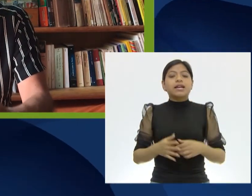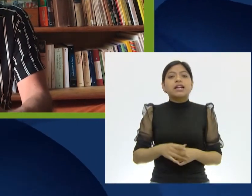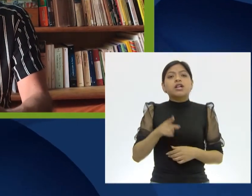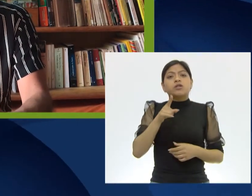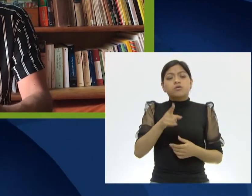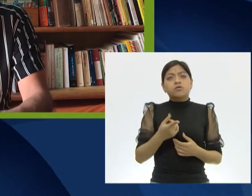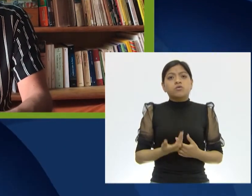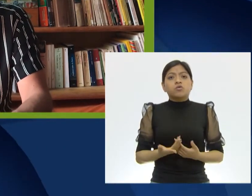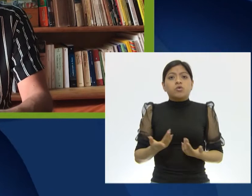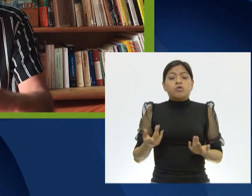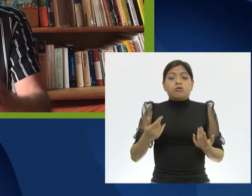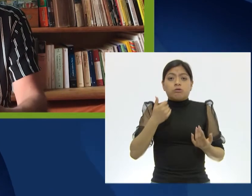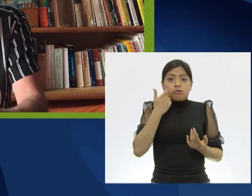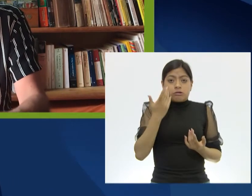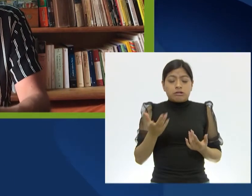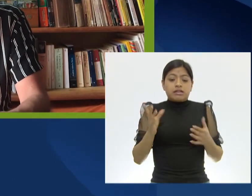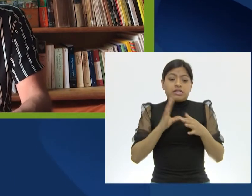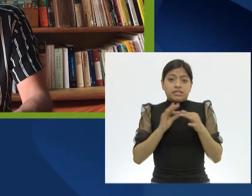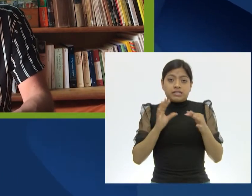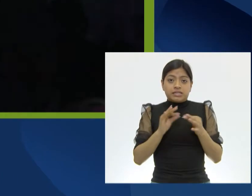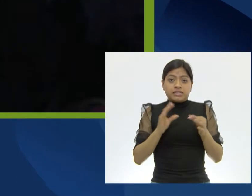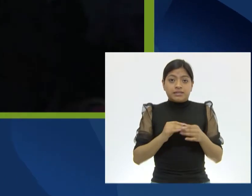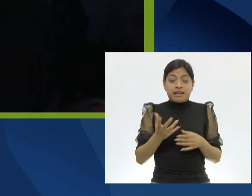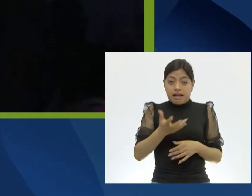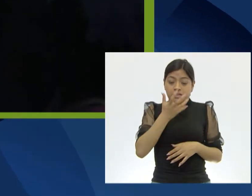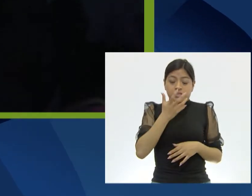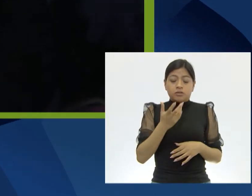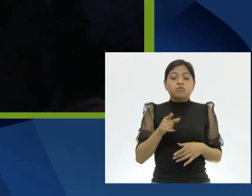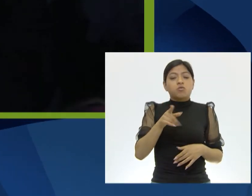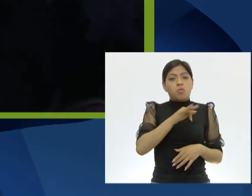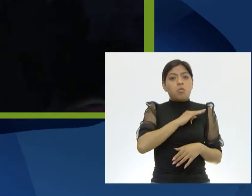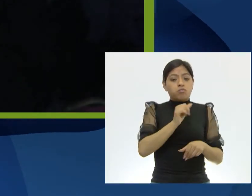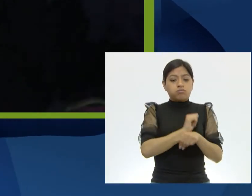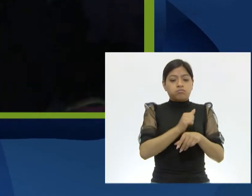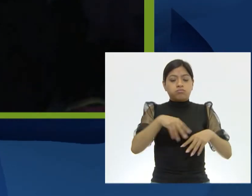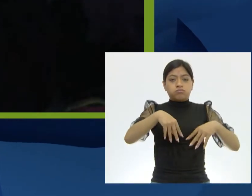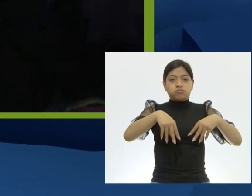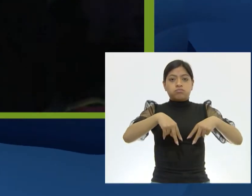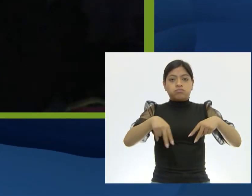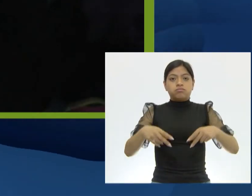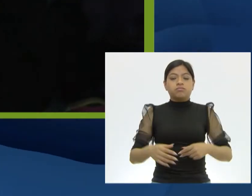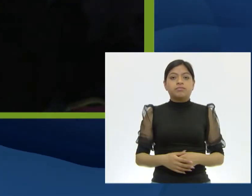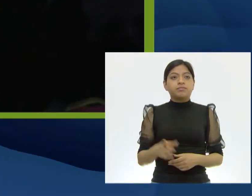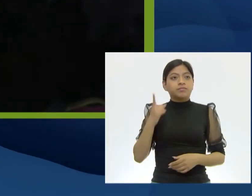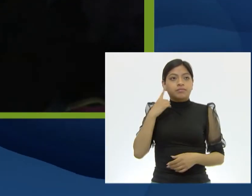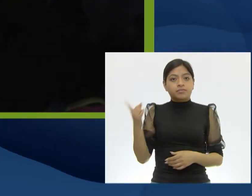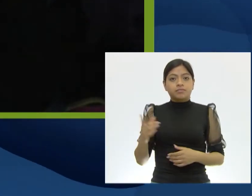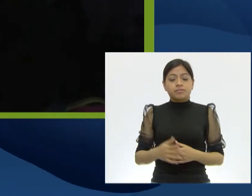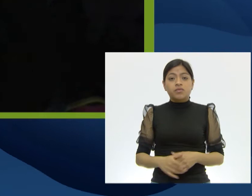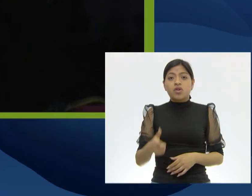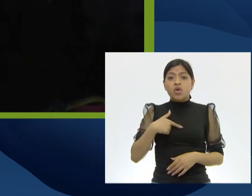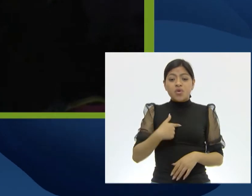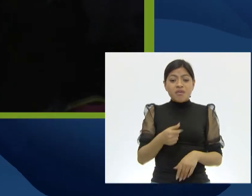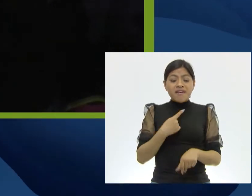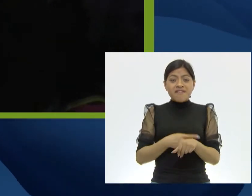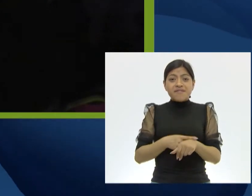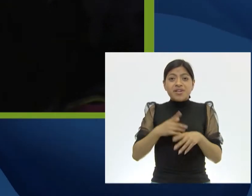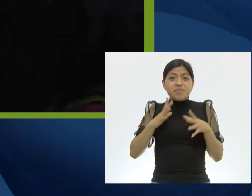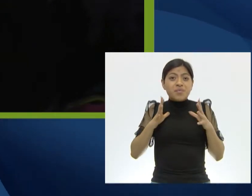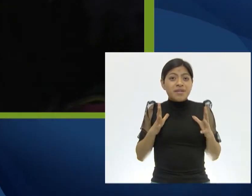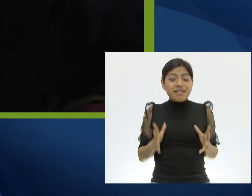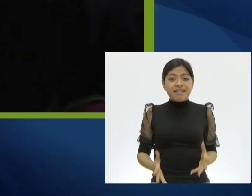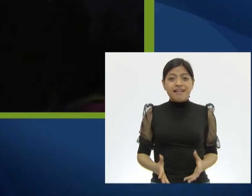contar un tema un poco más fuerte, lo puedes hacer a través del teatro. Por favor, no digas que tengo el virus. La gente se va a asustar y no me van a querer